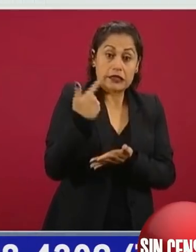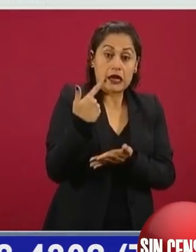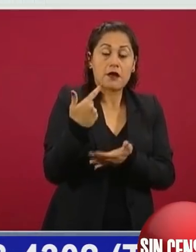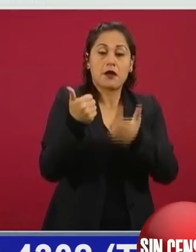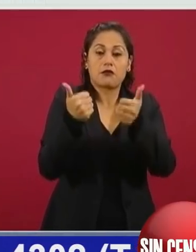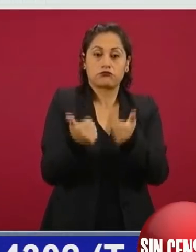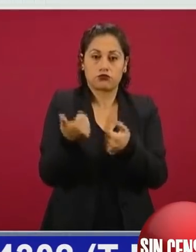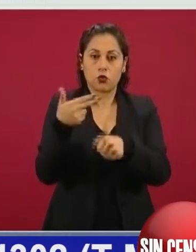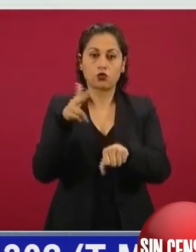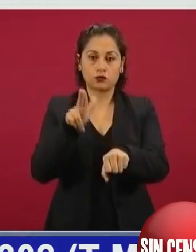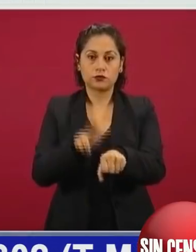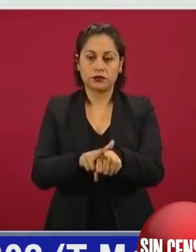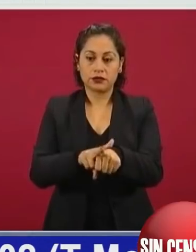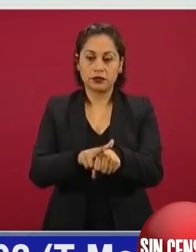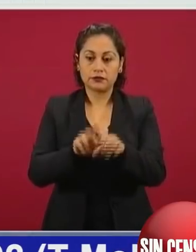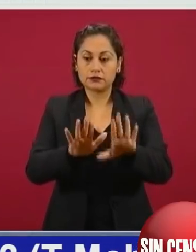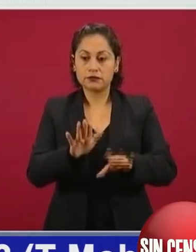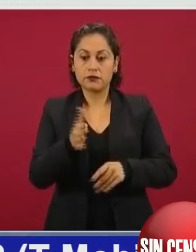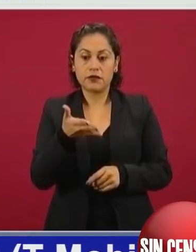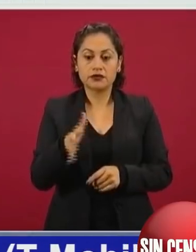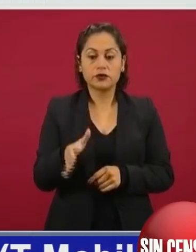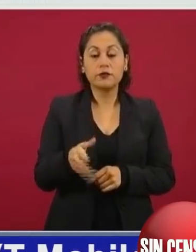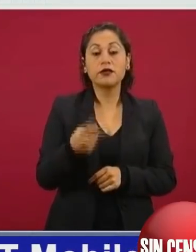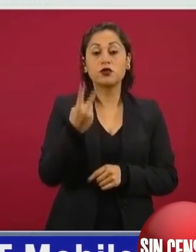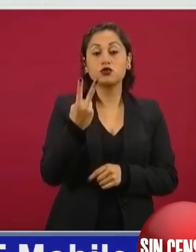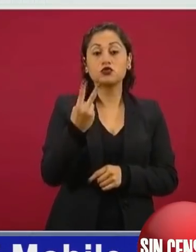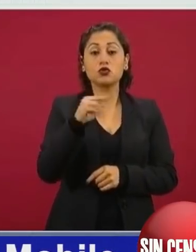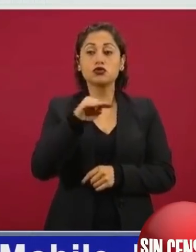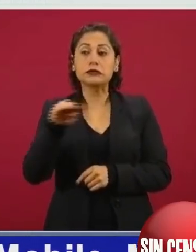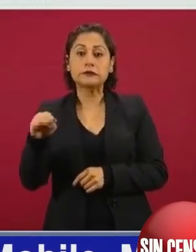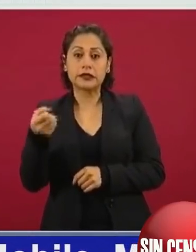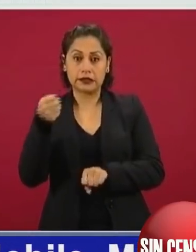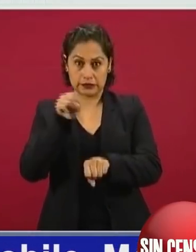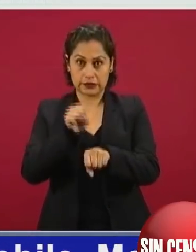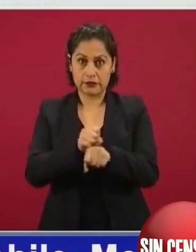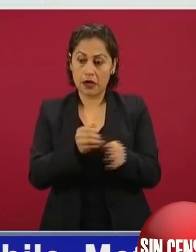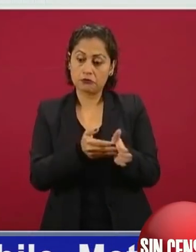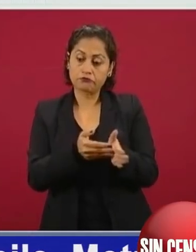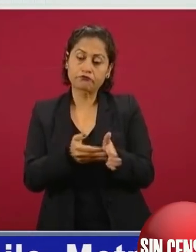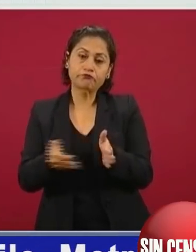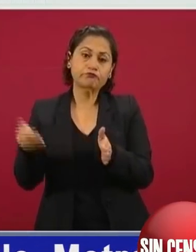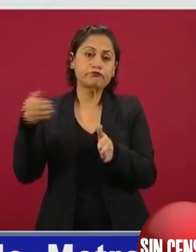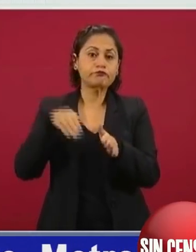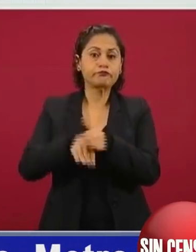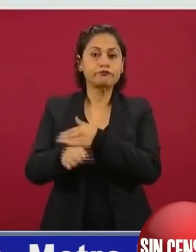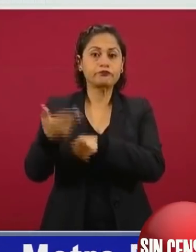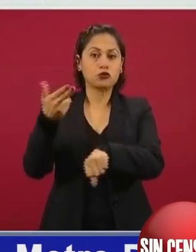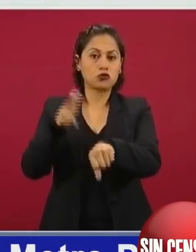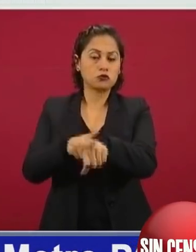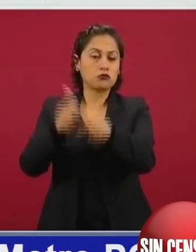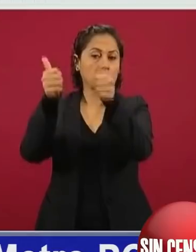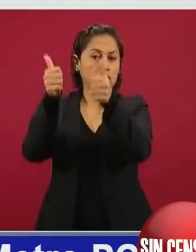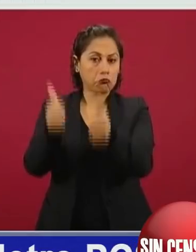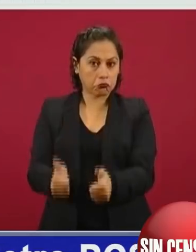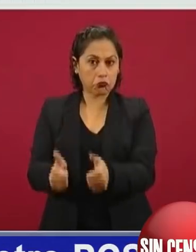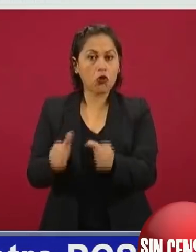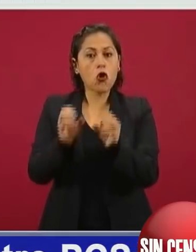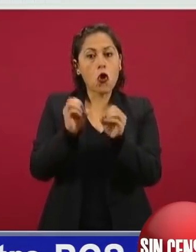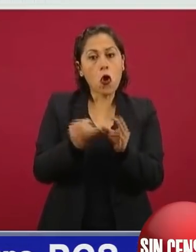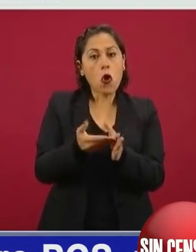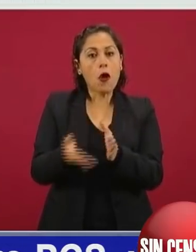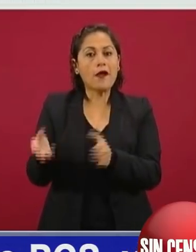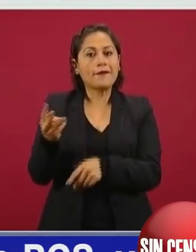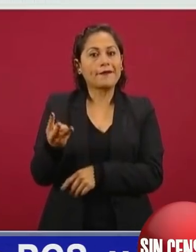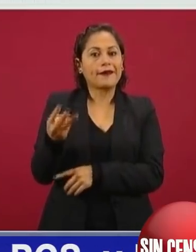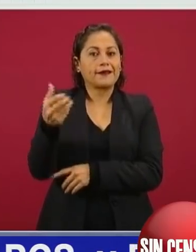insisto, en promedio 2.2 semanas, pero pueden estar hasta 3 o 6 semanas hospitalizadas,